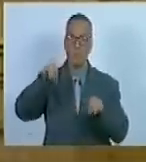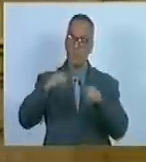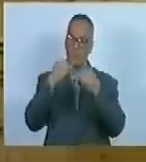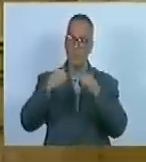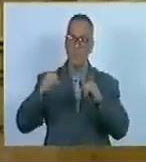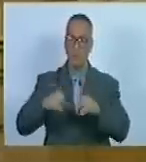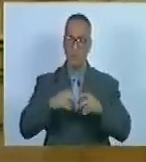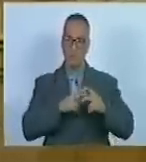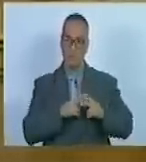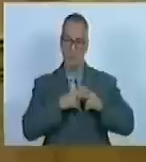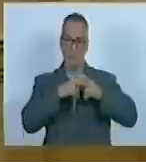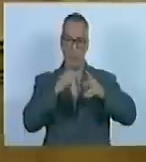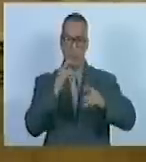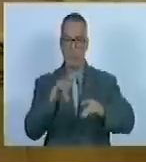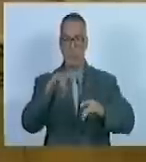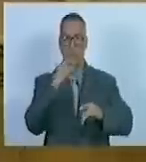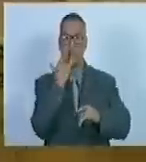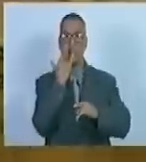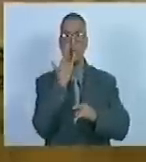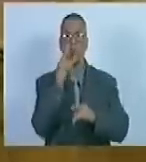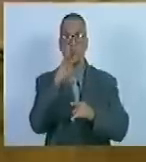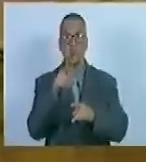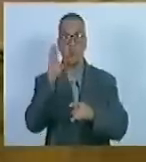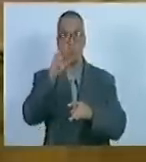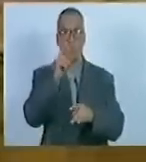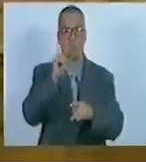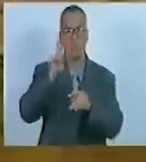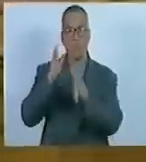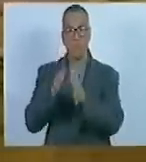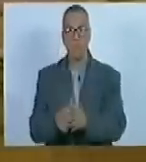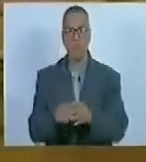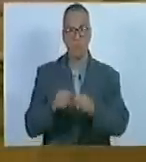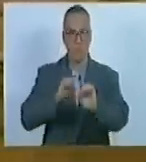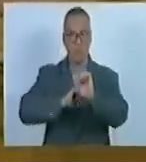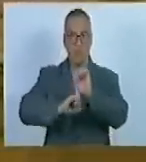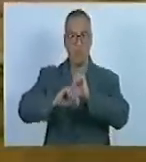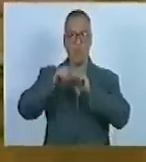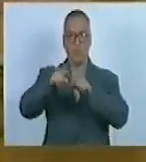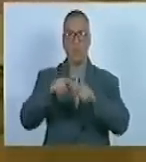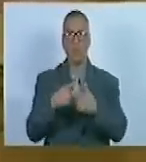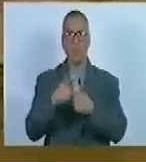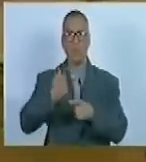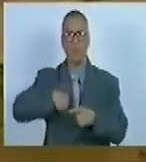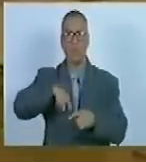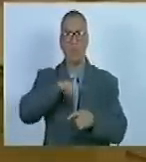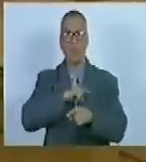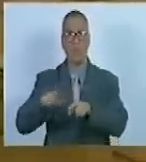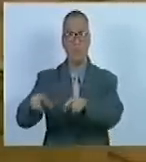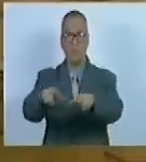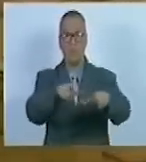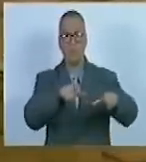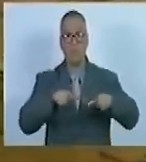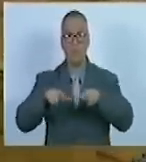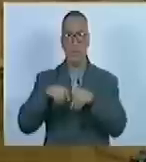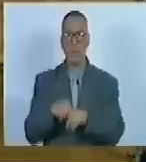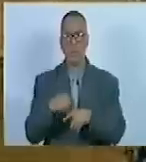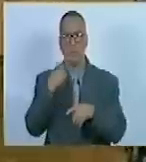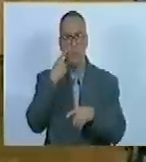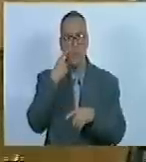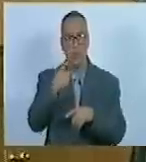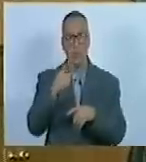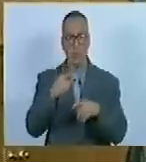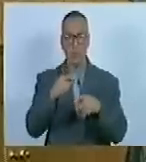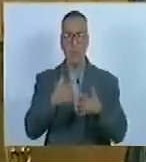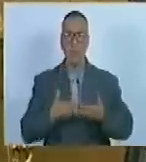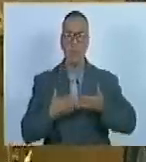la valentía de los patriotas, quienes en defensa de la independencia de nuestro territorio dieron su